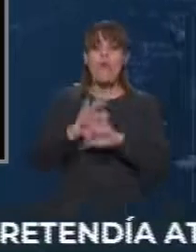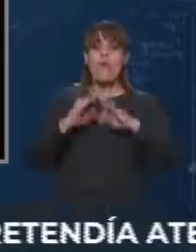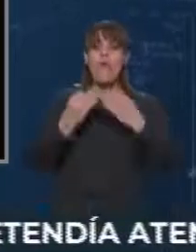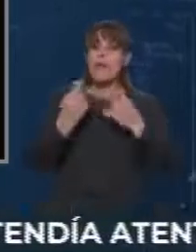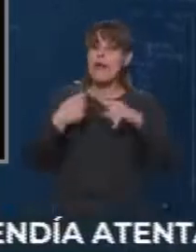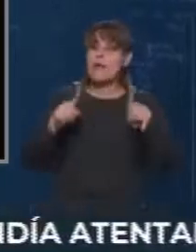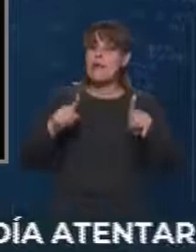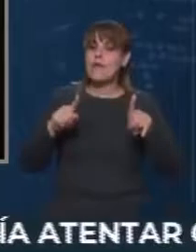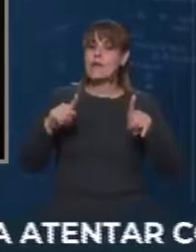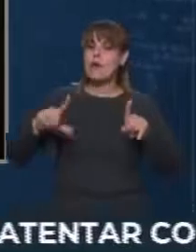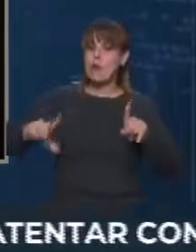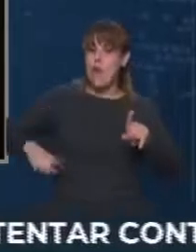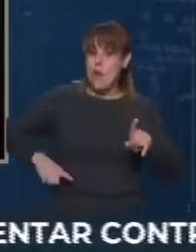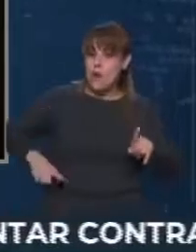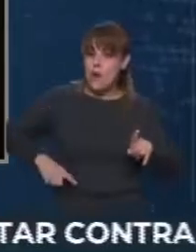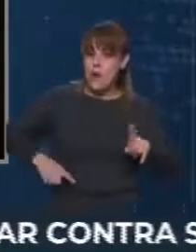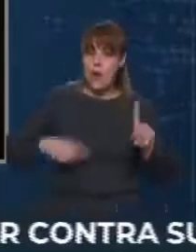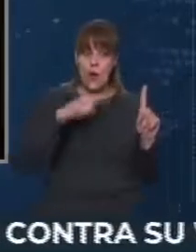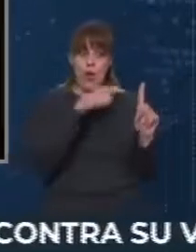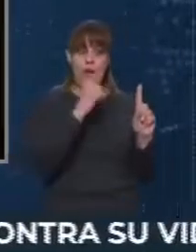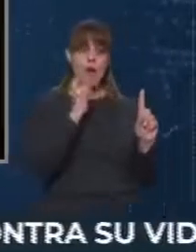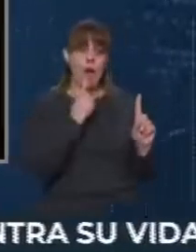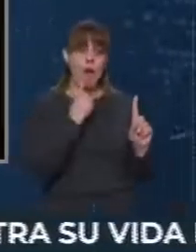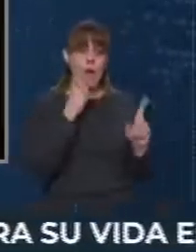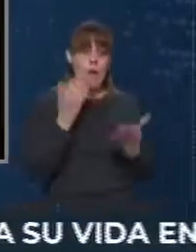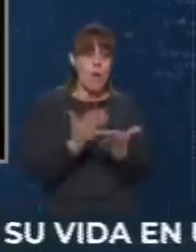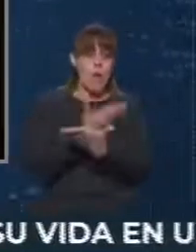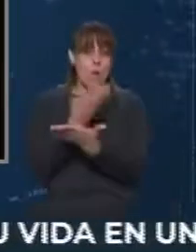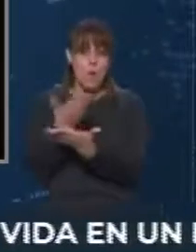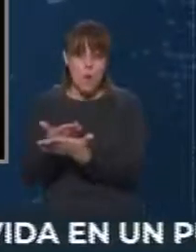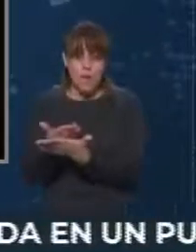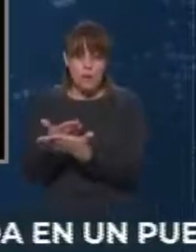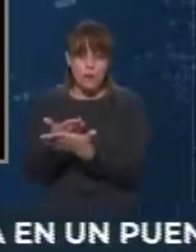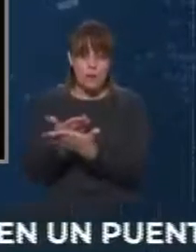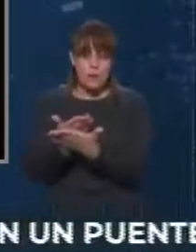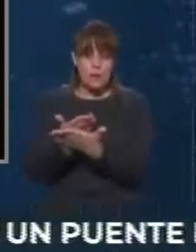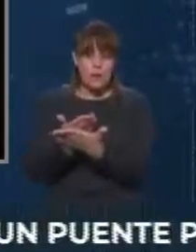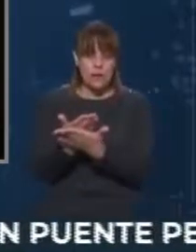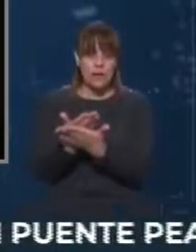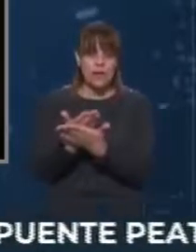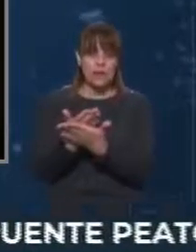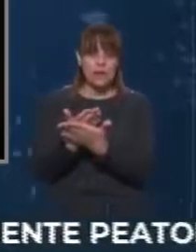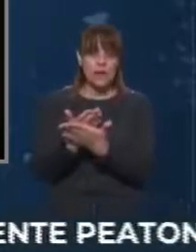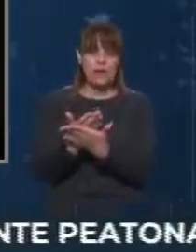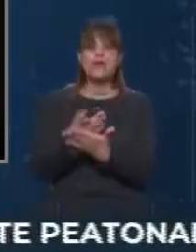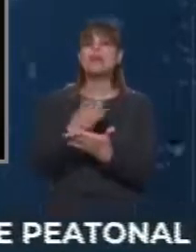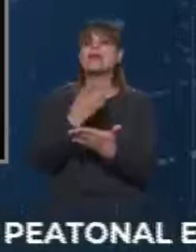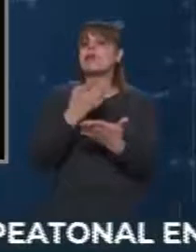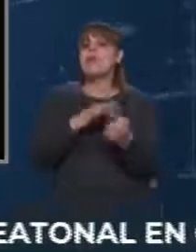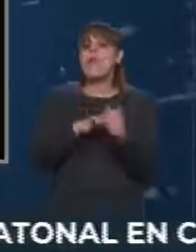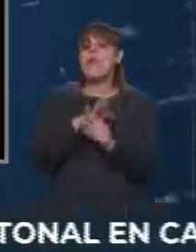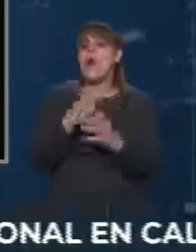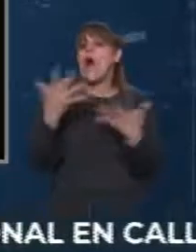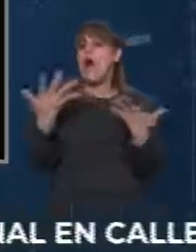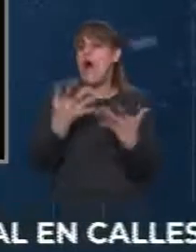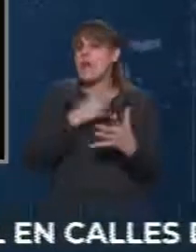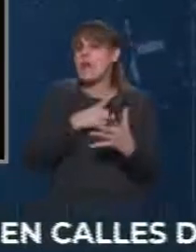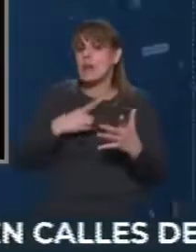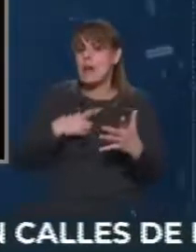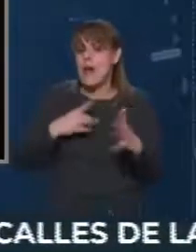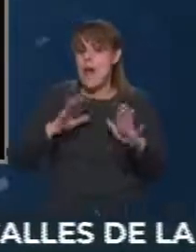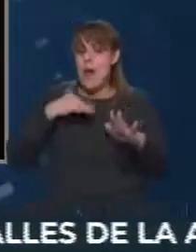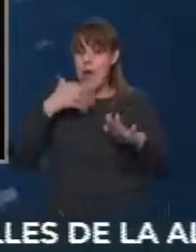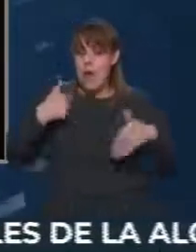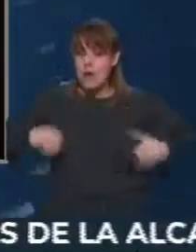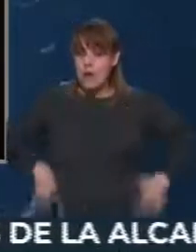López Obrador propuso es un cambio en el que tiene que pasar por terminar y extirpar la corrupción de nuestro país. Y entonces